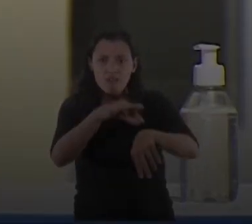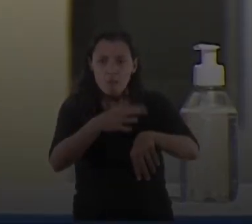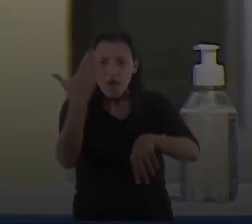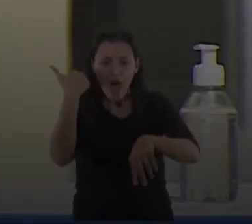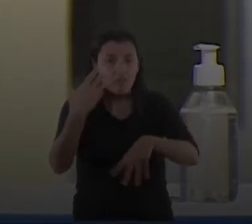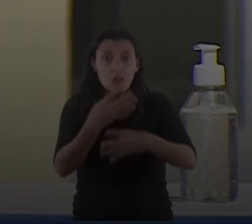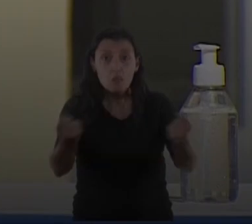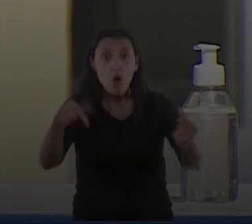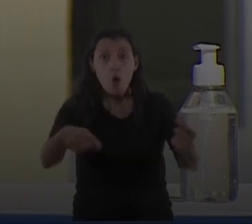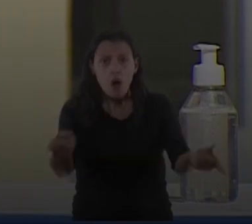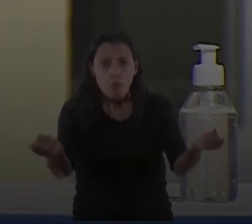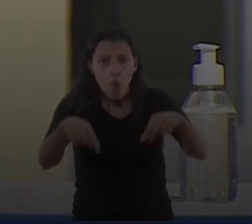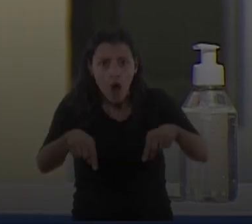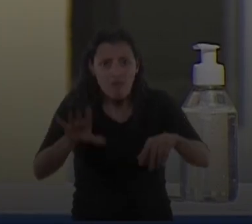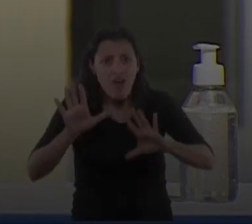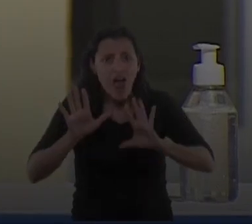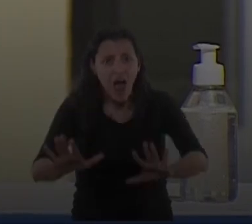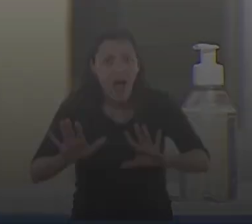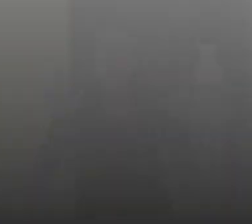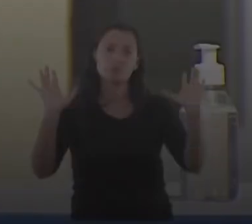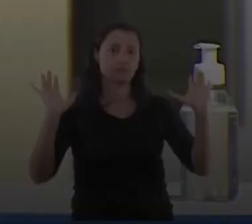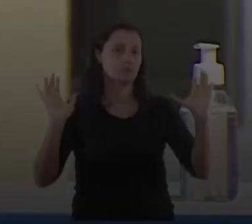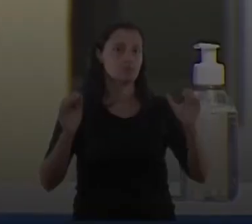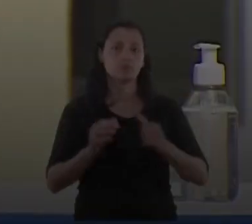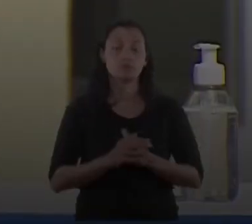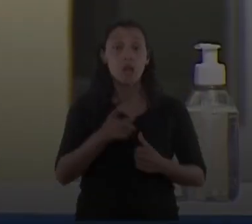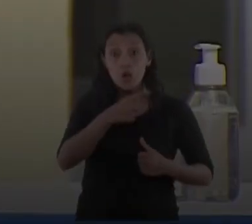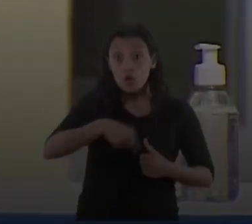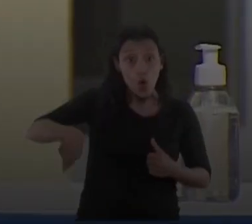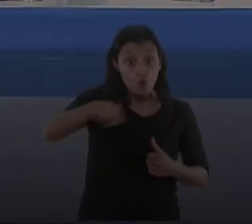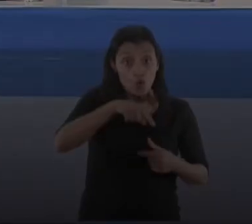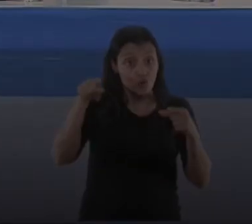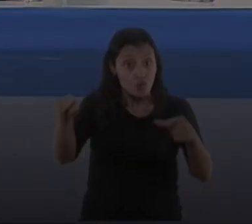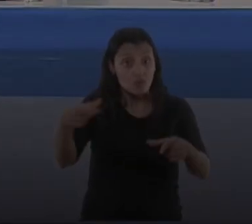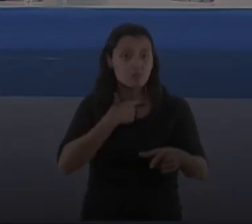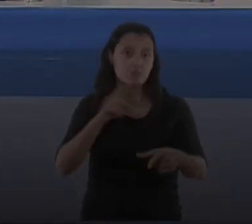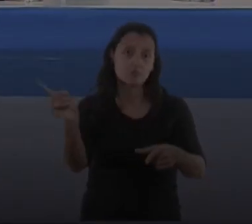Argentina, porque no dieron las vacunas. Nosotros no queremos